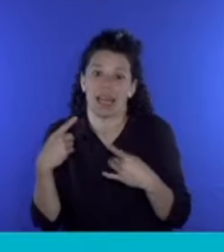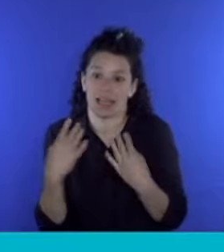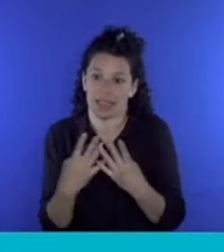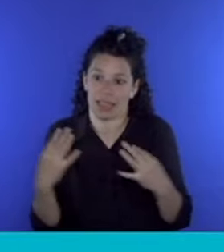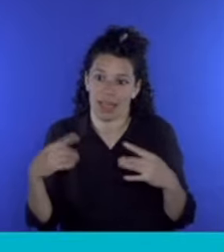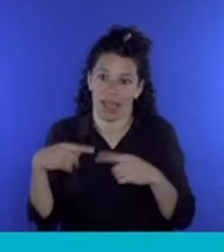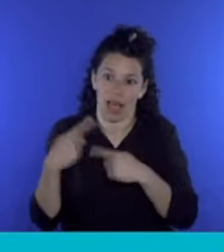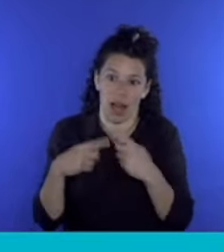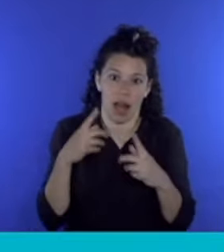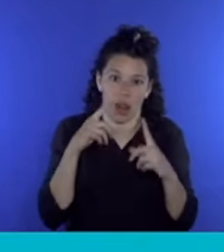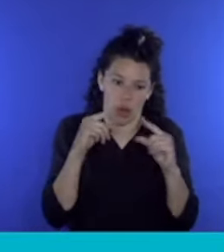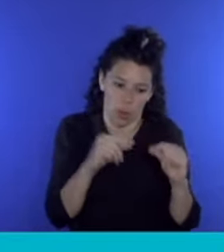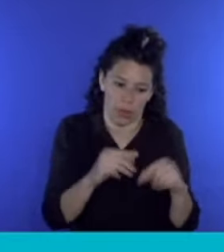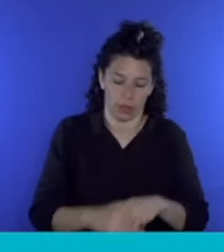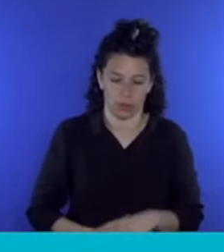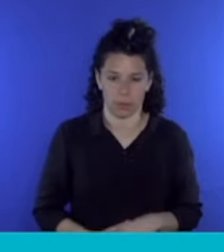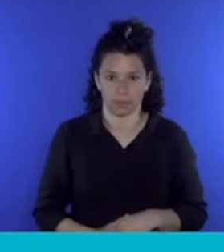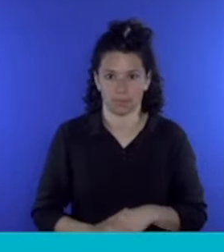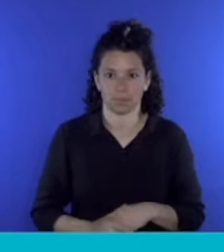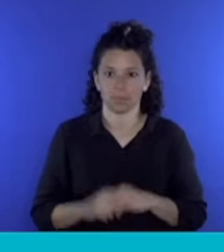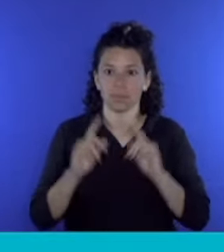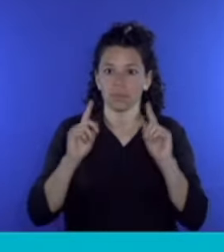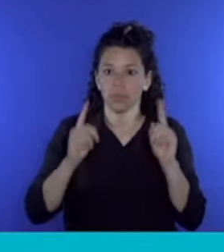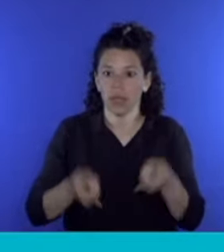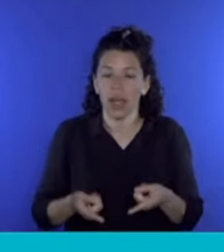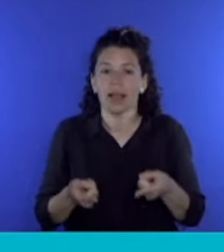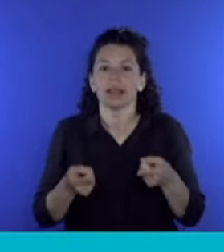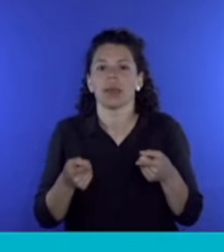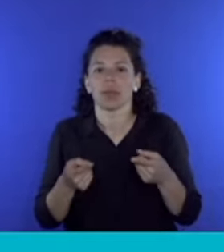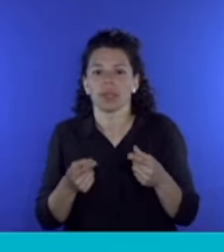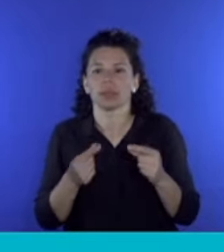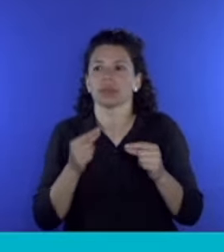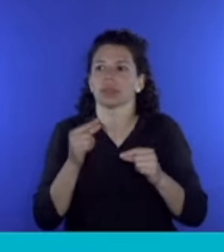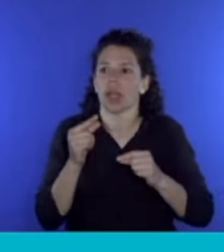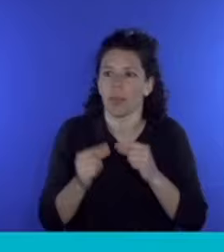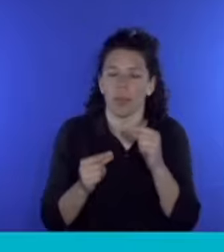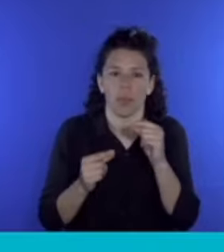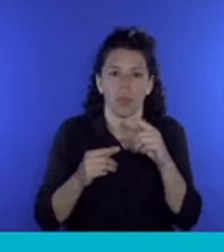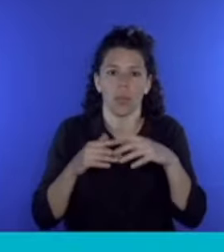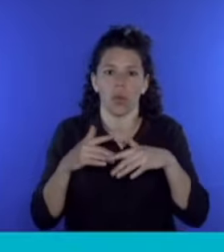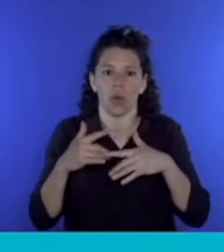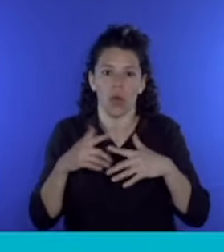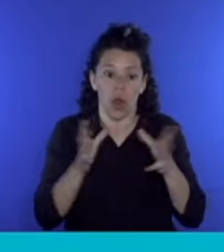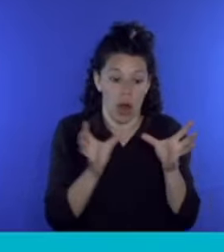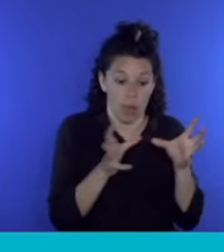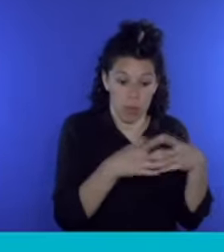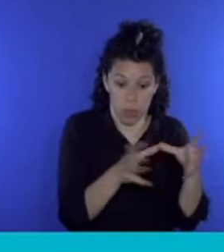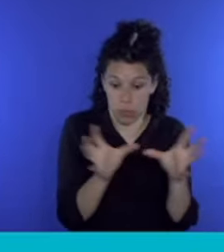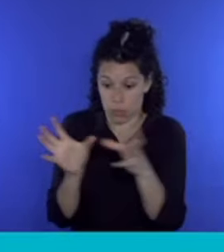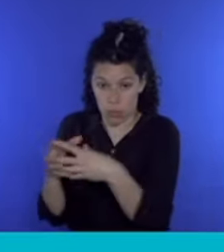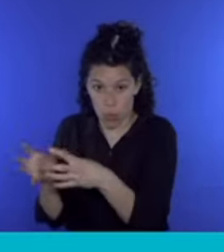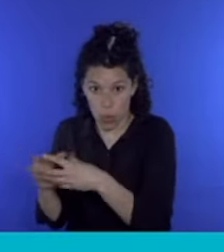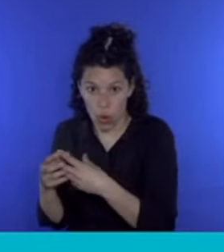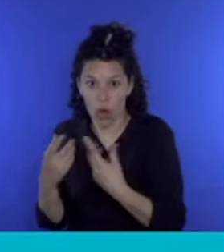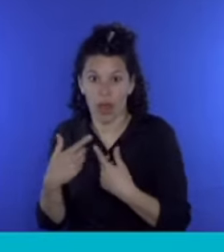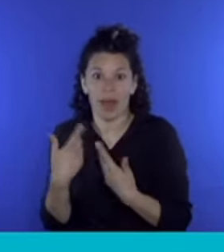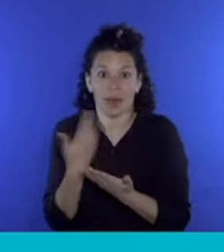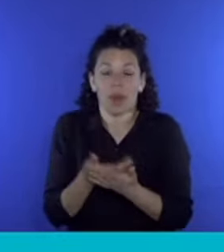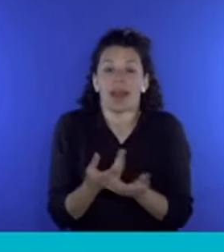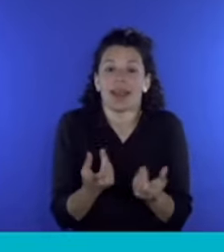eso además venimos manifestando también la necesidad desde varios bloques también la necesidad de que se trate el